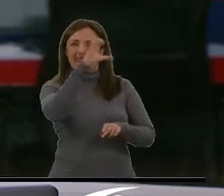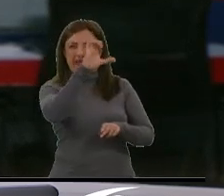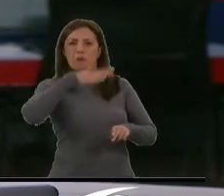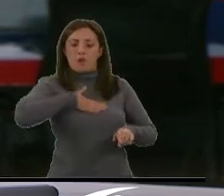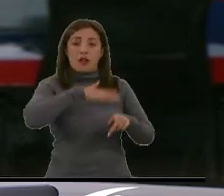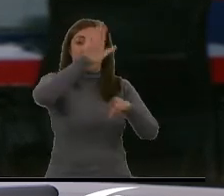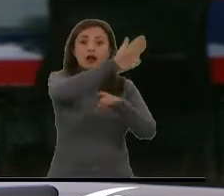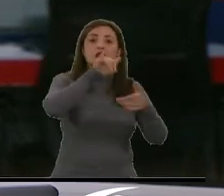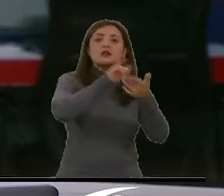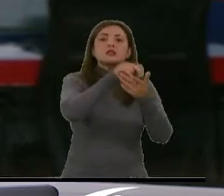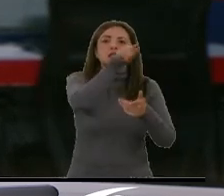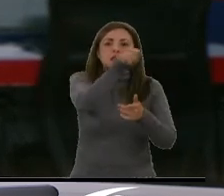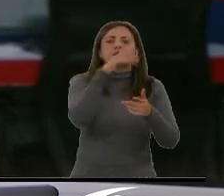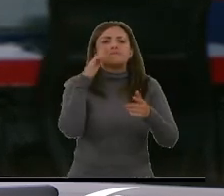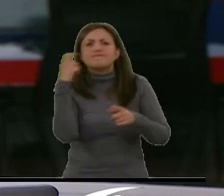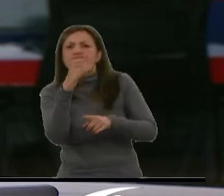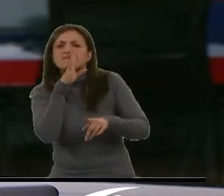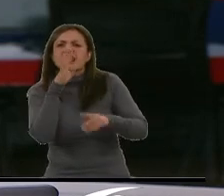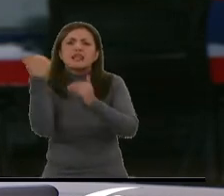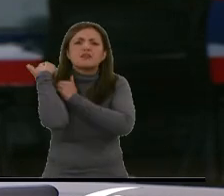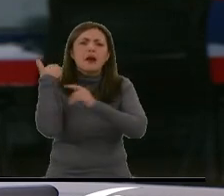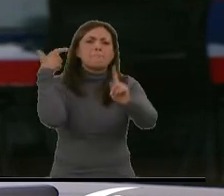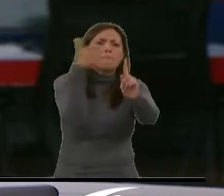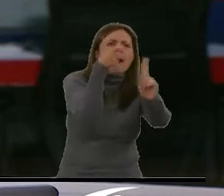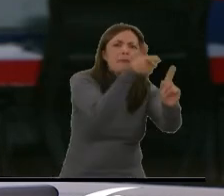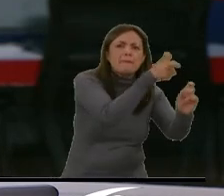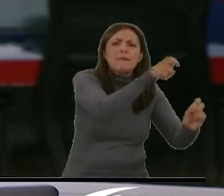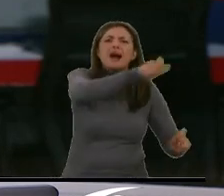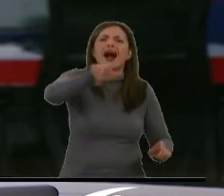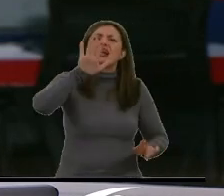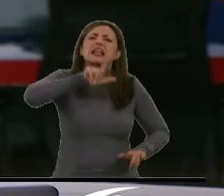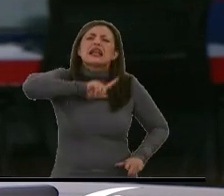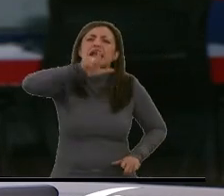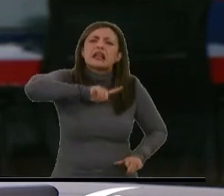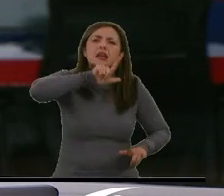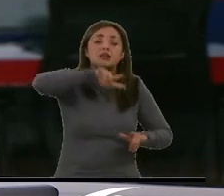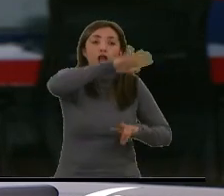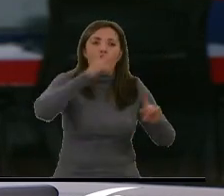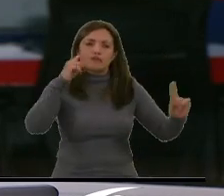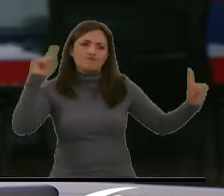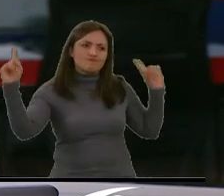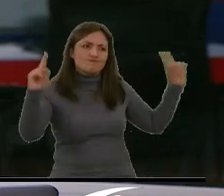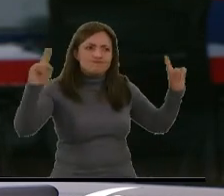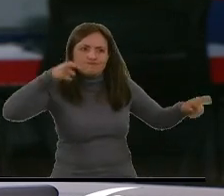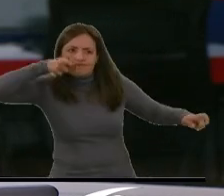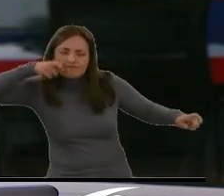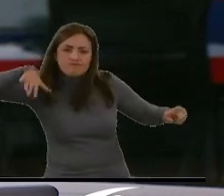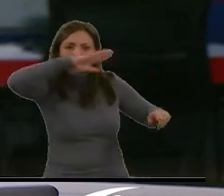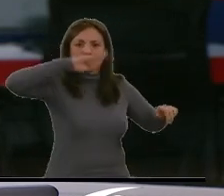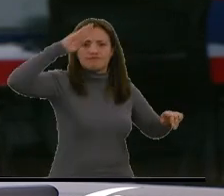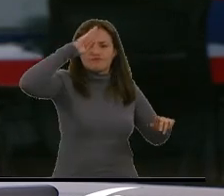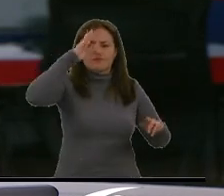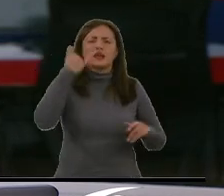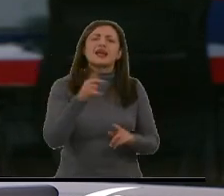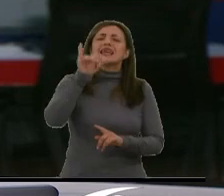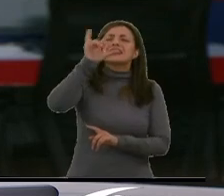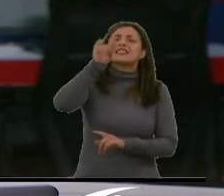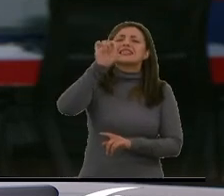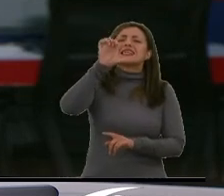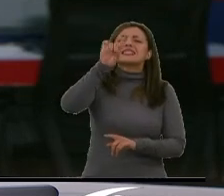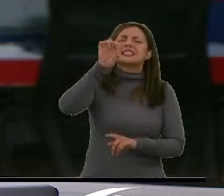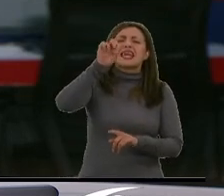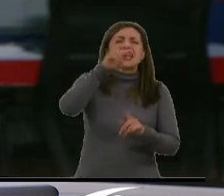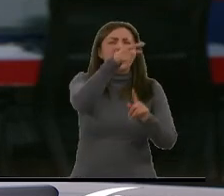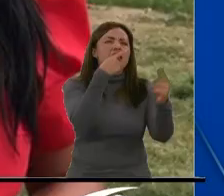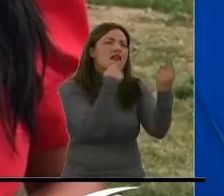amenazas contra varios líderes sociales de la zona. La población permanece custodiada. Yesenia Carrillo, usted habló con los líderes amenazados. ¿Qué le dijeron?